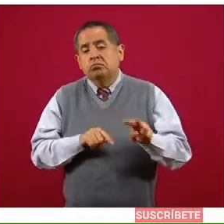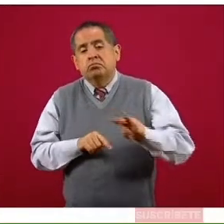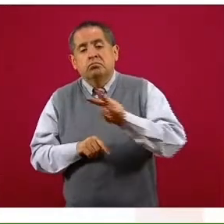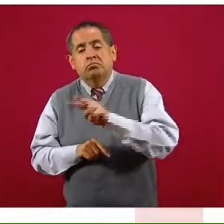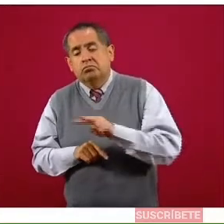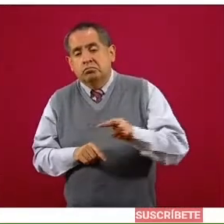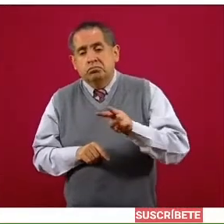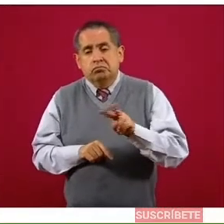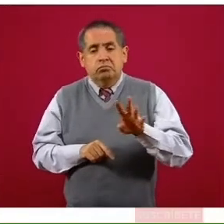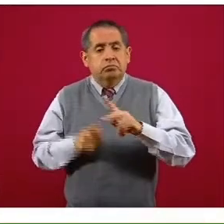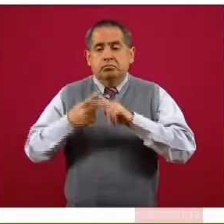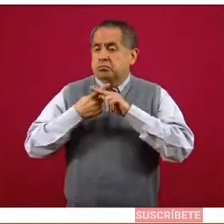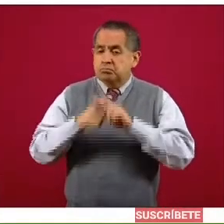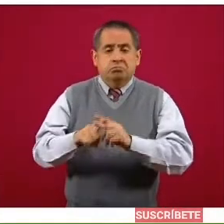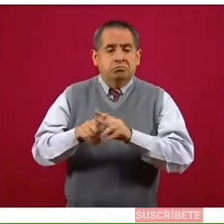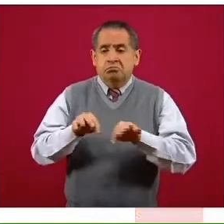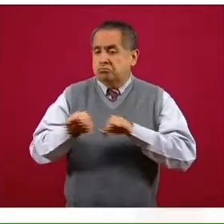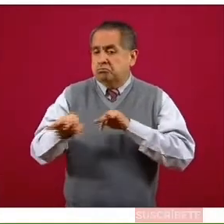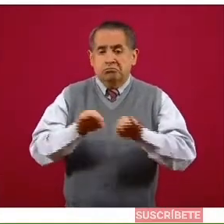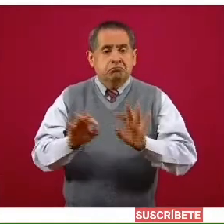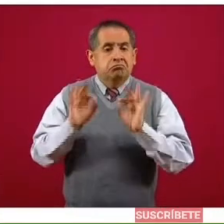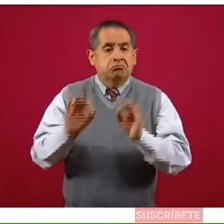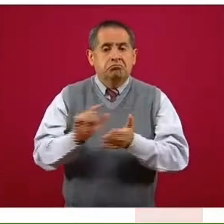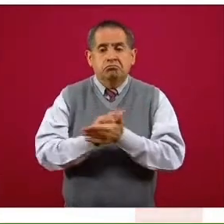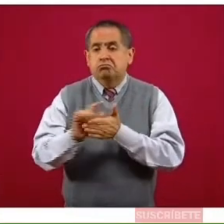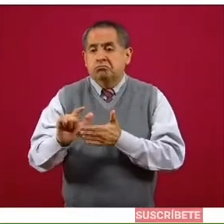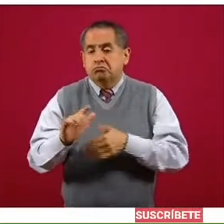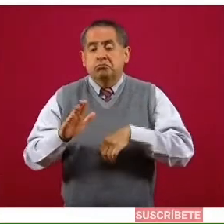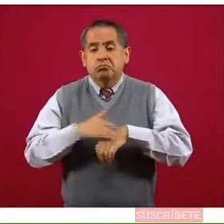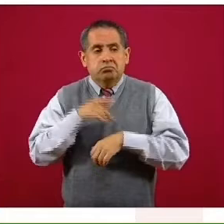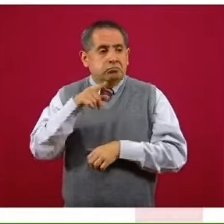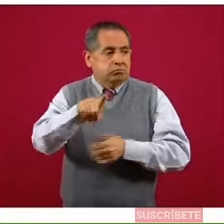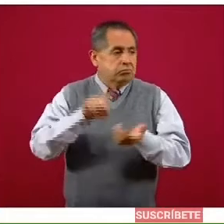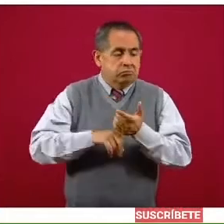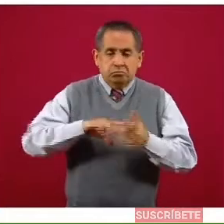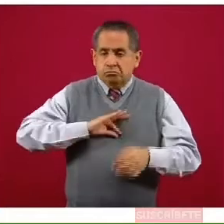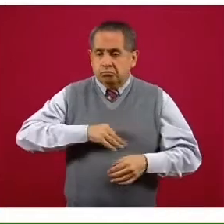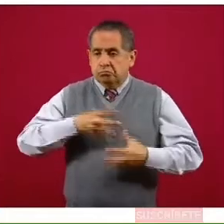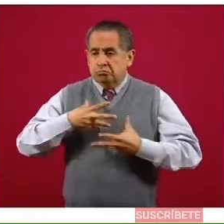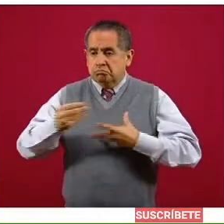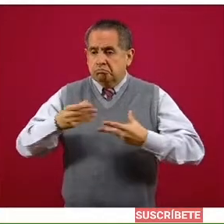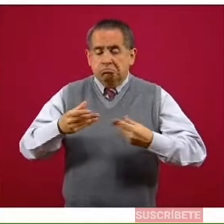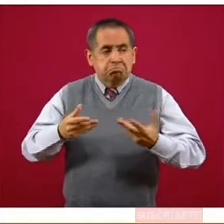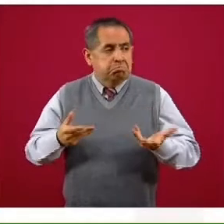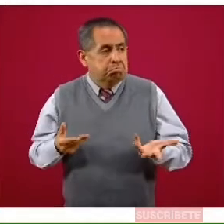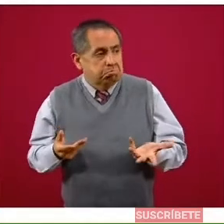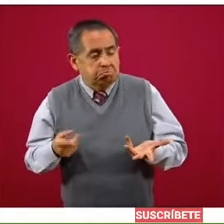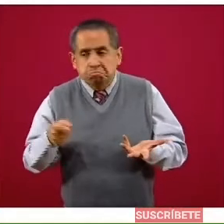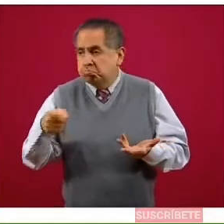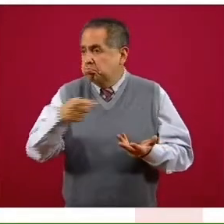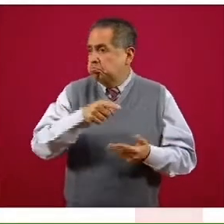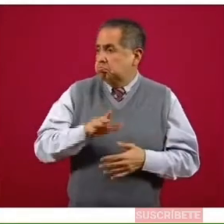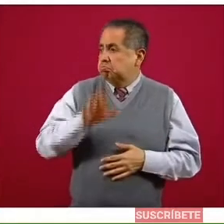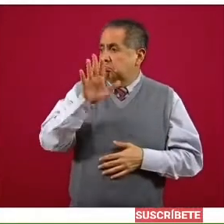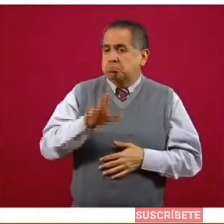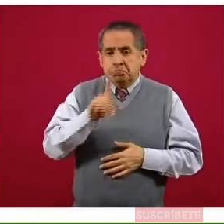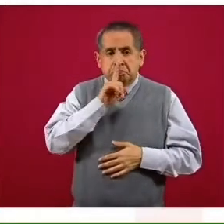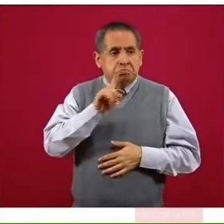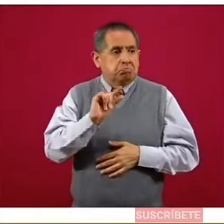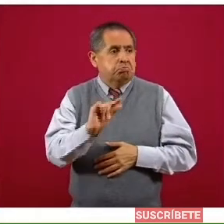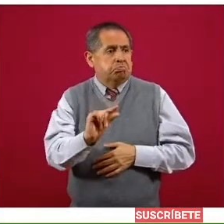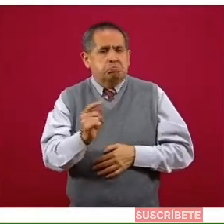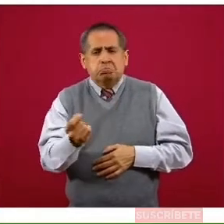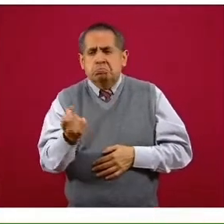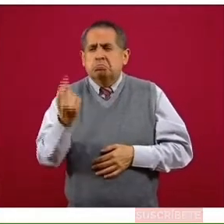posibilidad de iniciar actividades. ¿Por qué razón? Porque su riesgo de transmisión parecía ser considerablemente